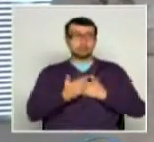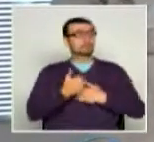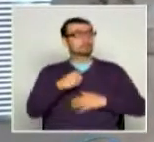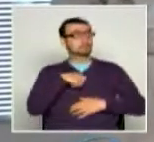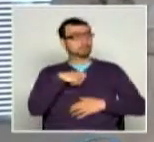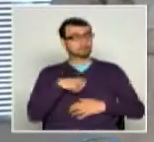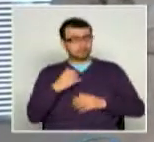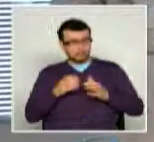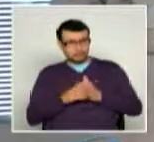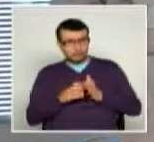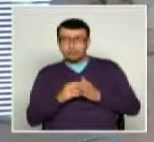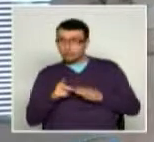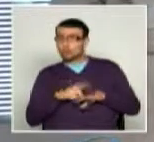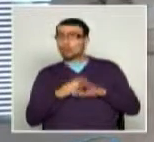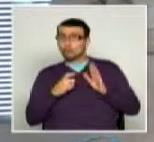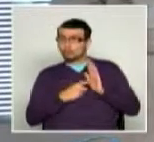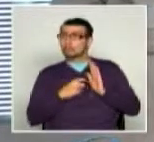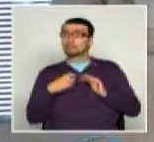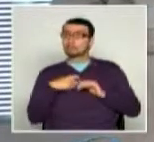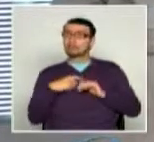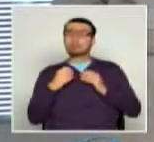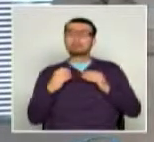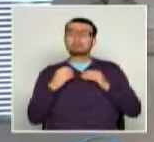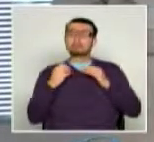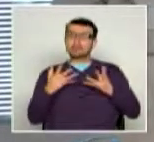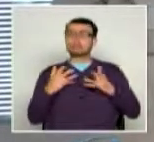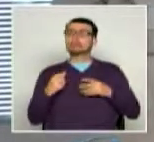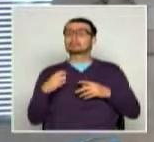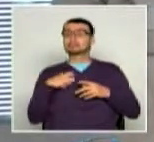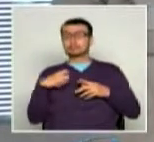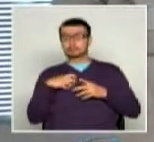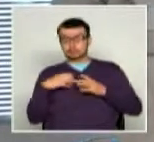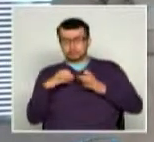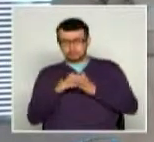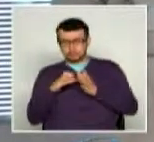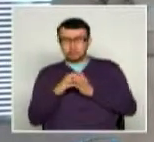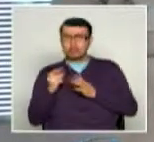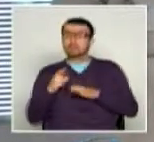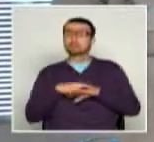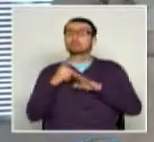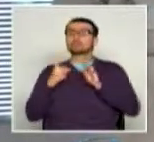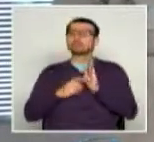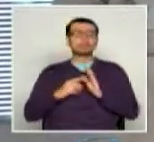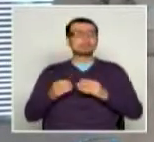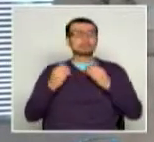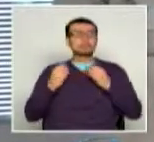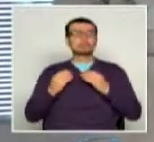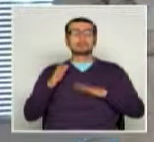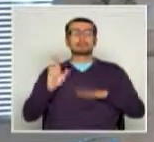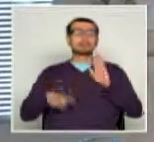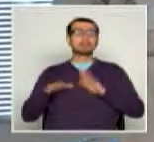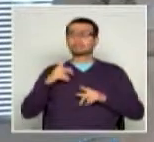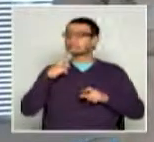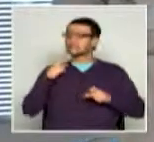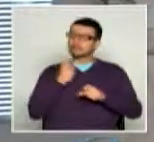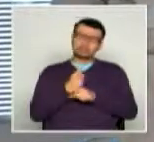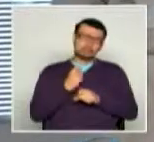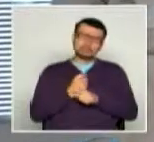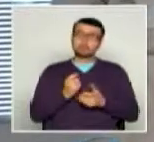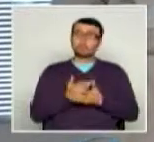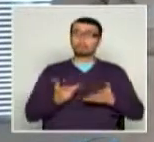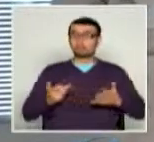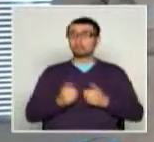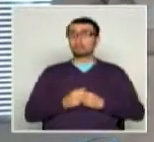la fisiología, para poder tener un criterio entre todos, en muchos casos, con casos difíciles, y